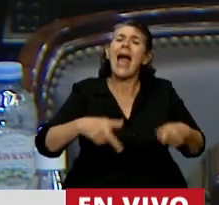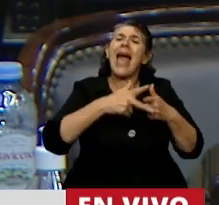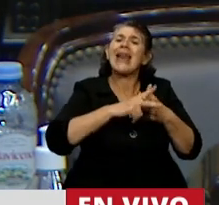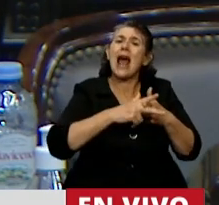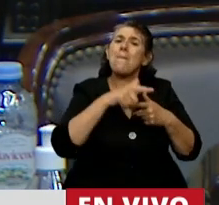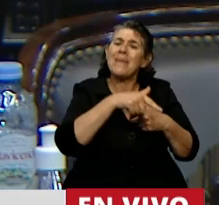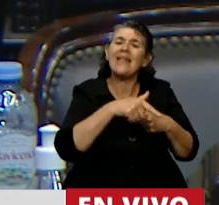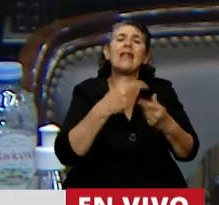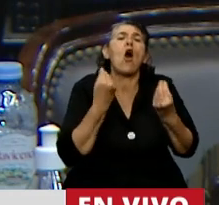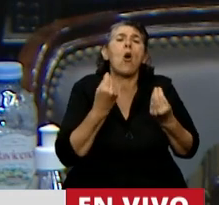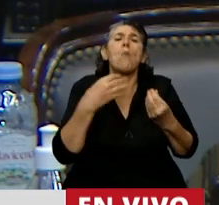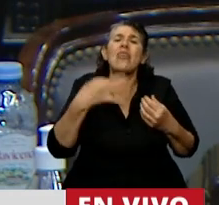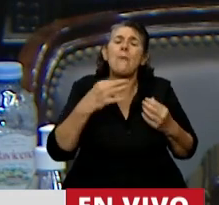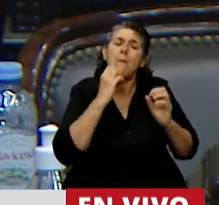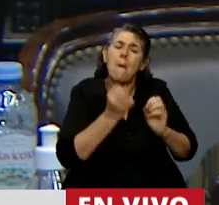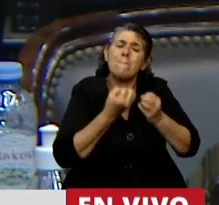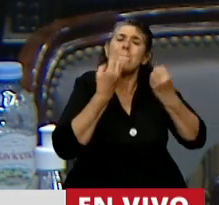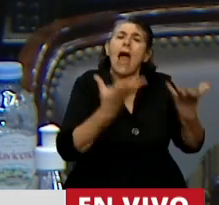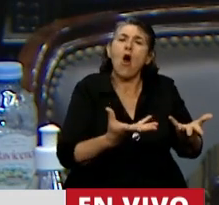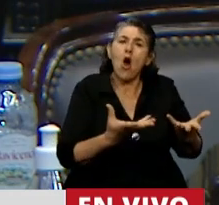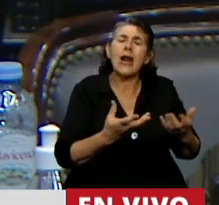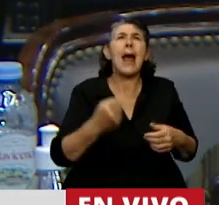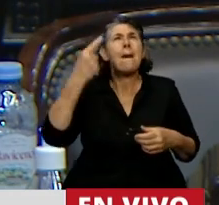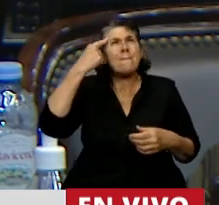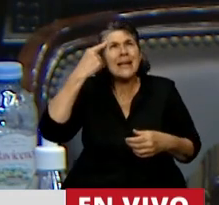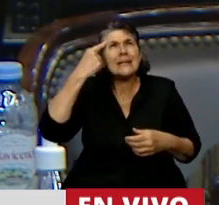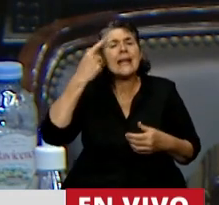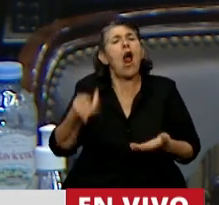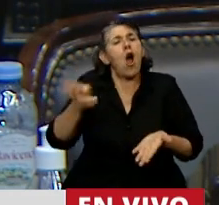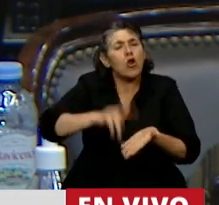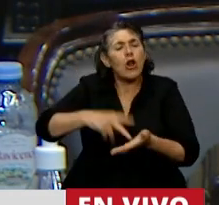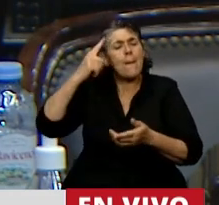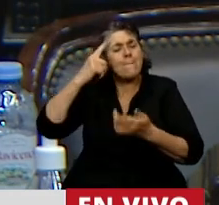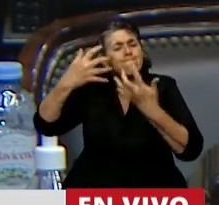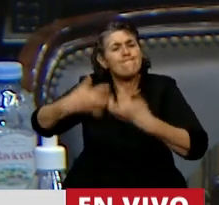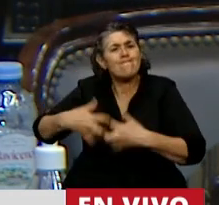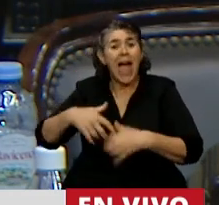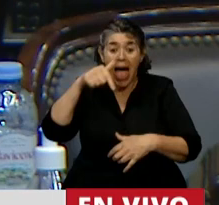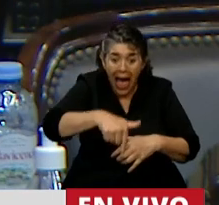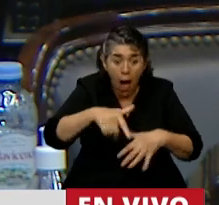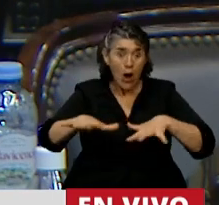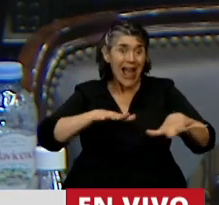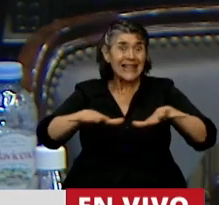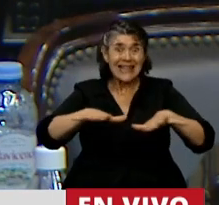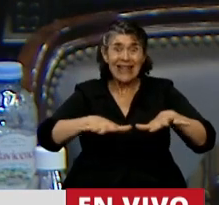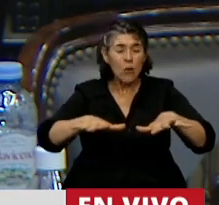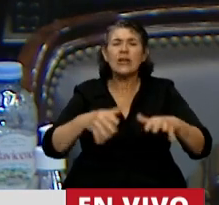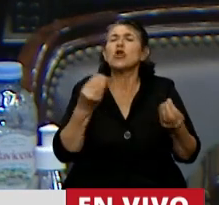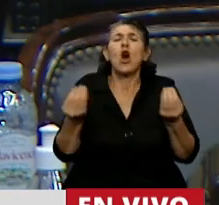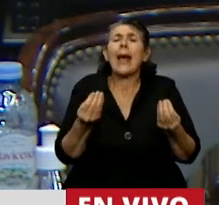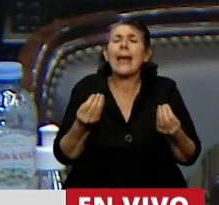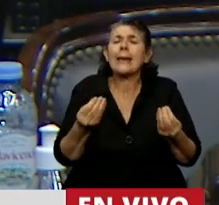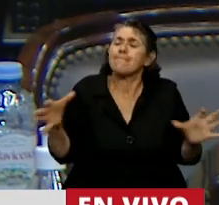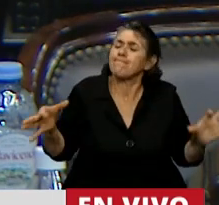mejorar esas herramientas, repensarlas. Estamos ante una situación de salud pública y también